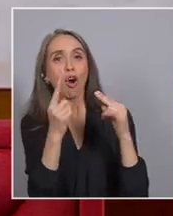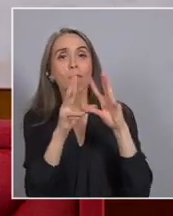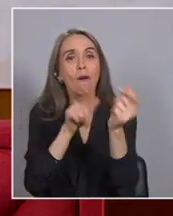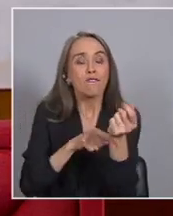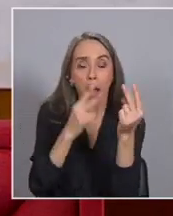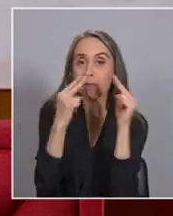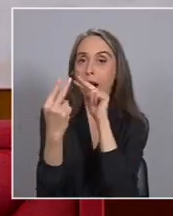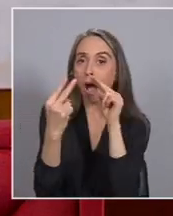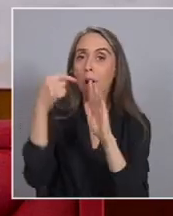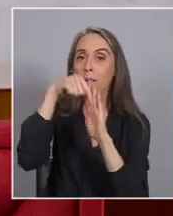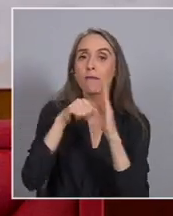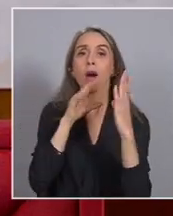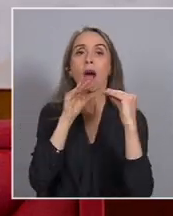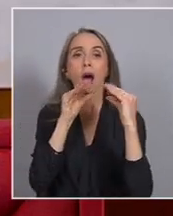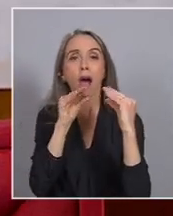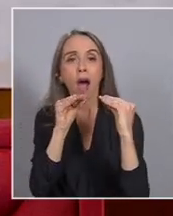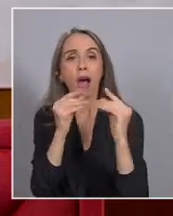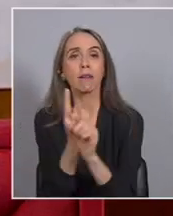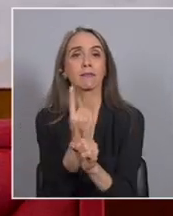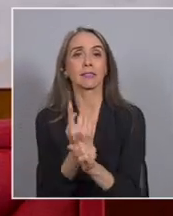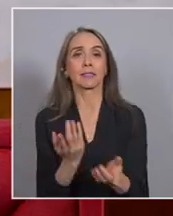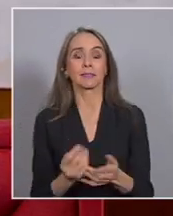para hablar.